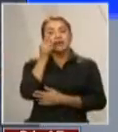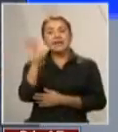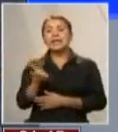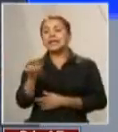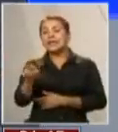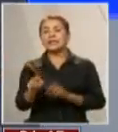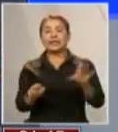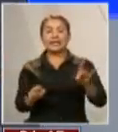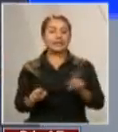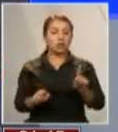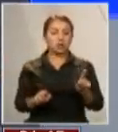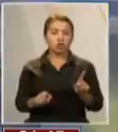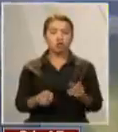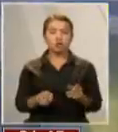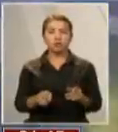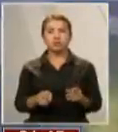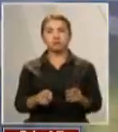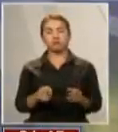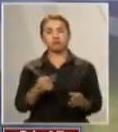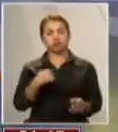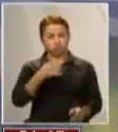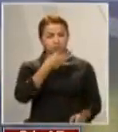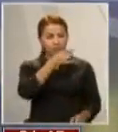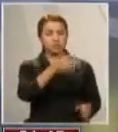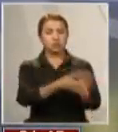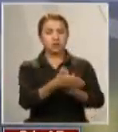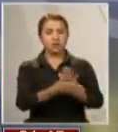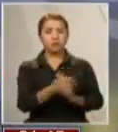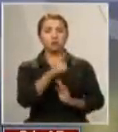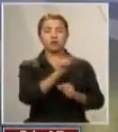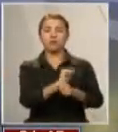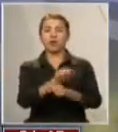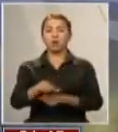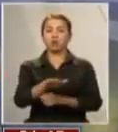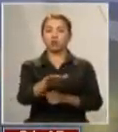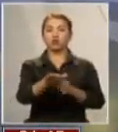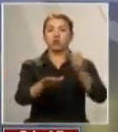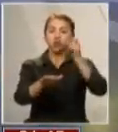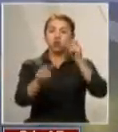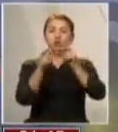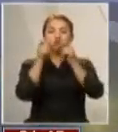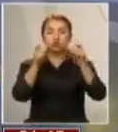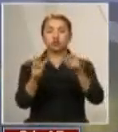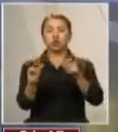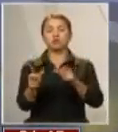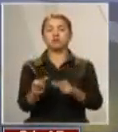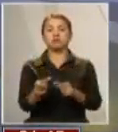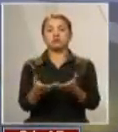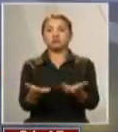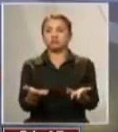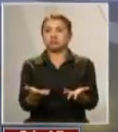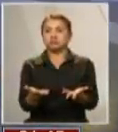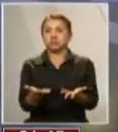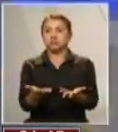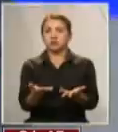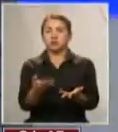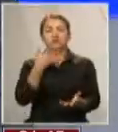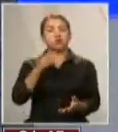Con el criterio que tiene Carabineros. O sea, porque yo le voy a hacer un ejemplo. Usted va en auto y Carabineros hace un control de tránsito y la detiene. ¿Con qué